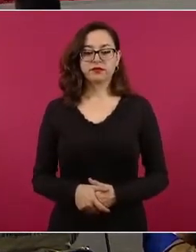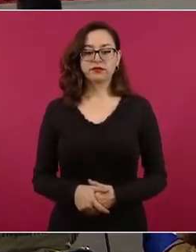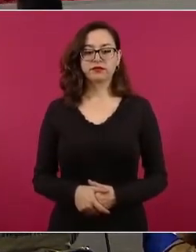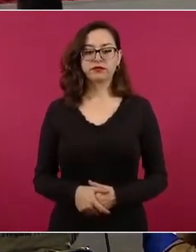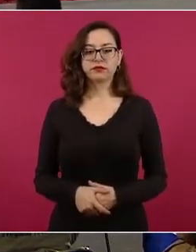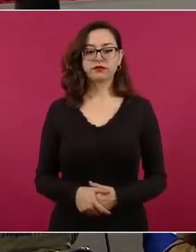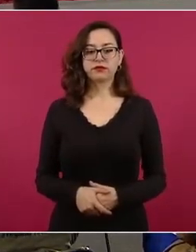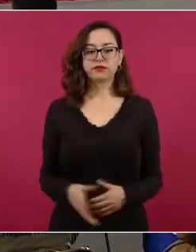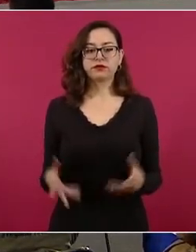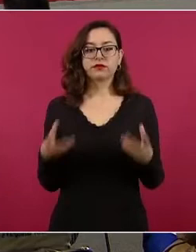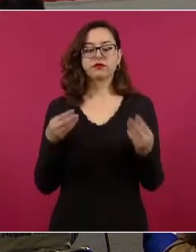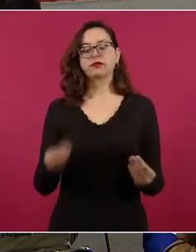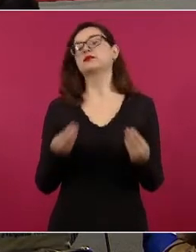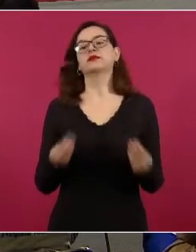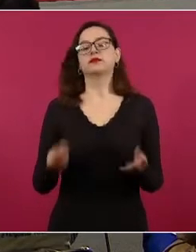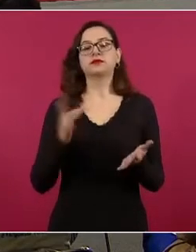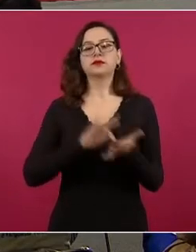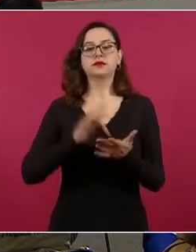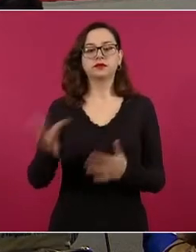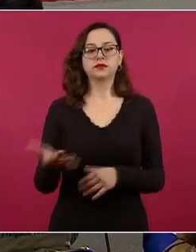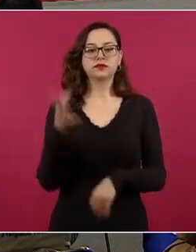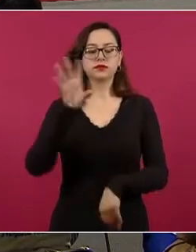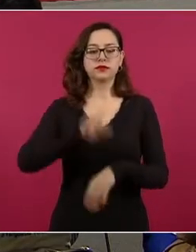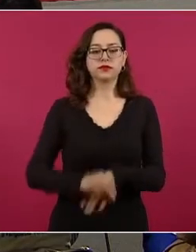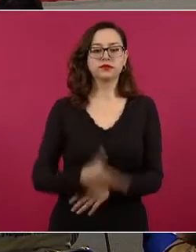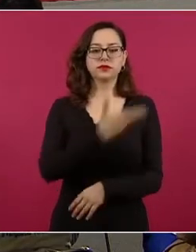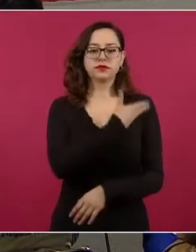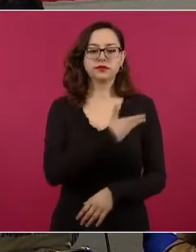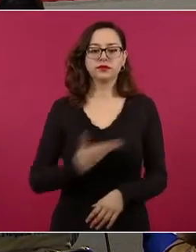Muchas gracias, con su permiso, señor presidente.